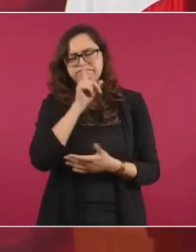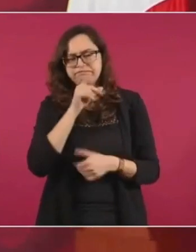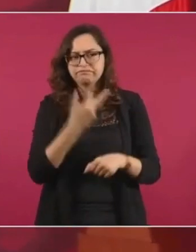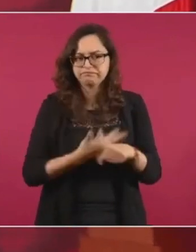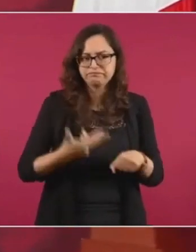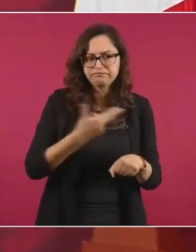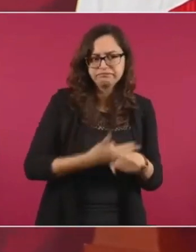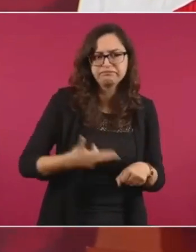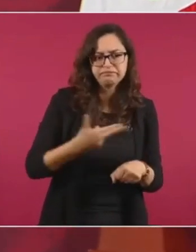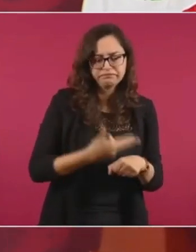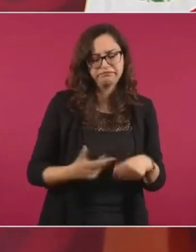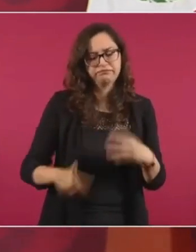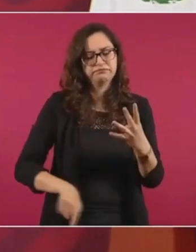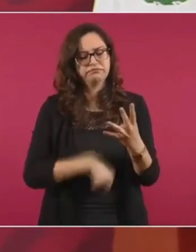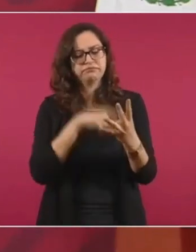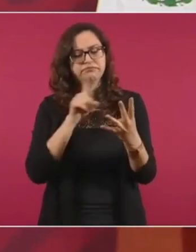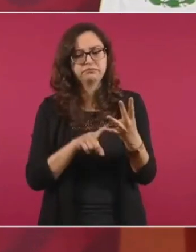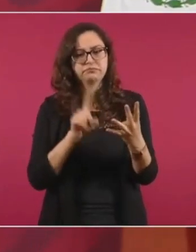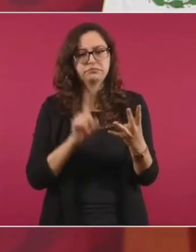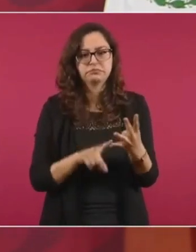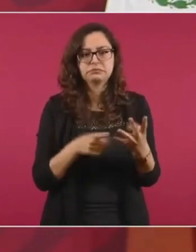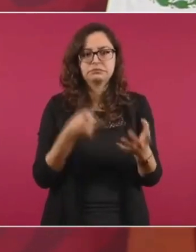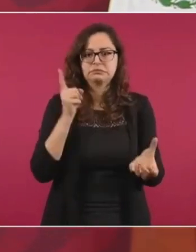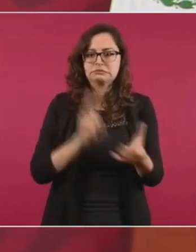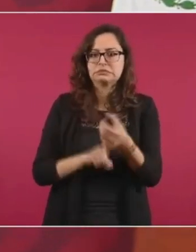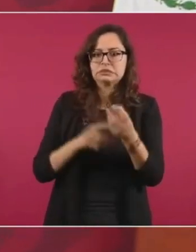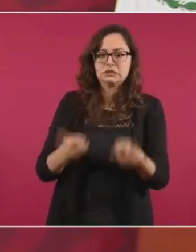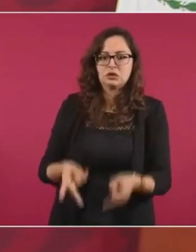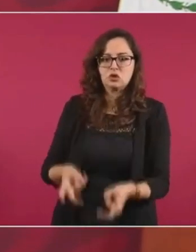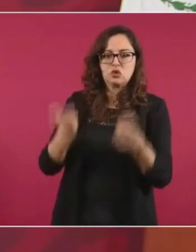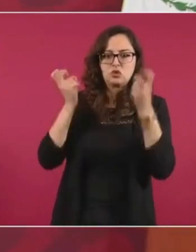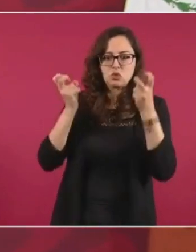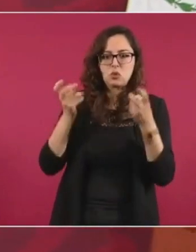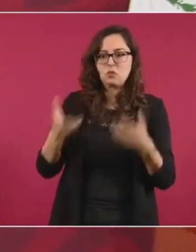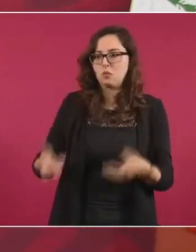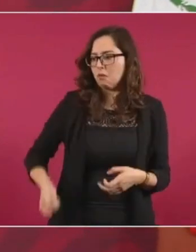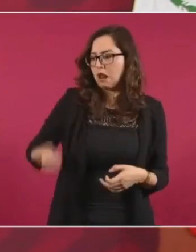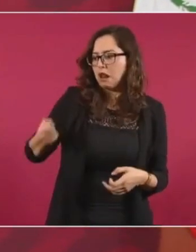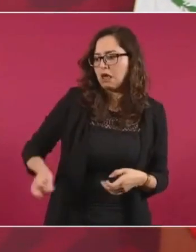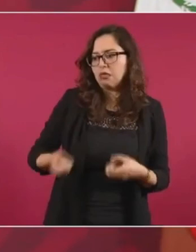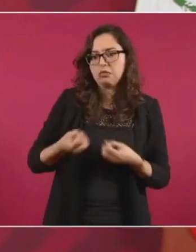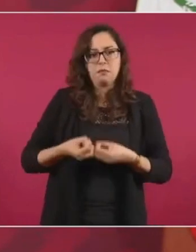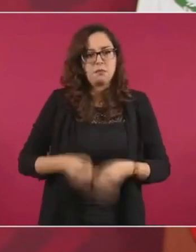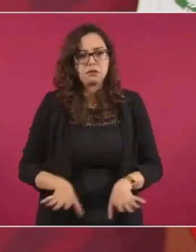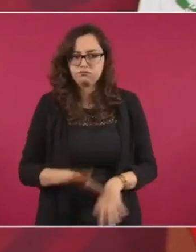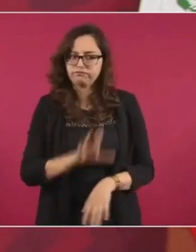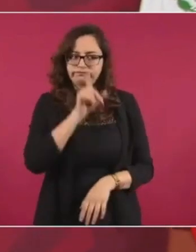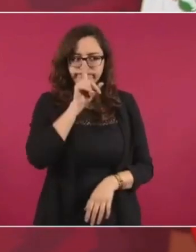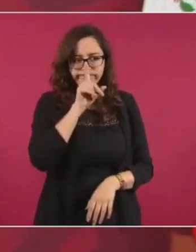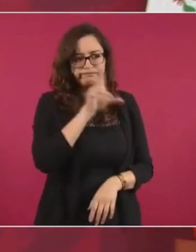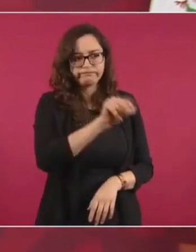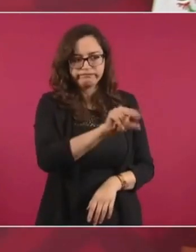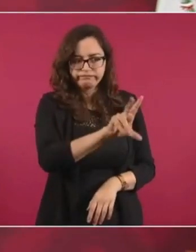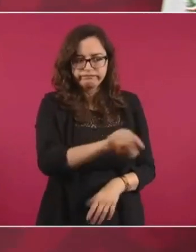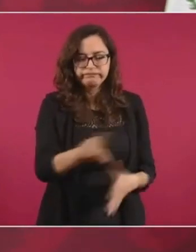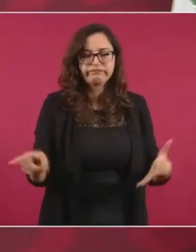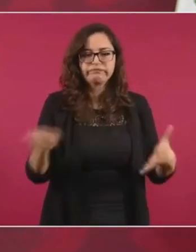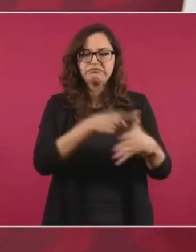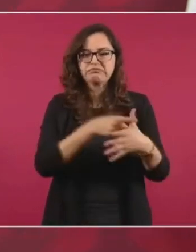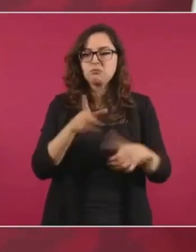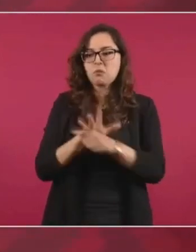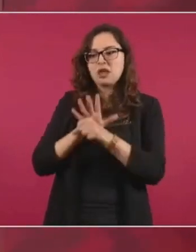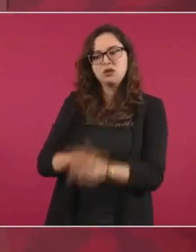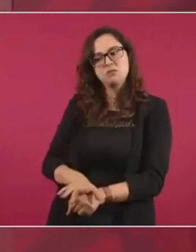que no haya robo de maletas, que no haya extorsión,